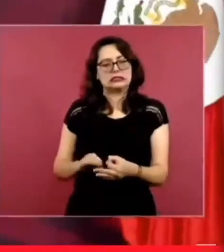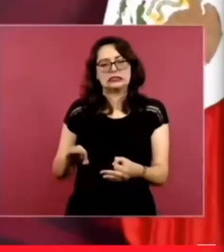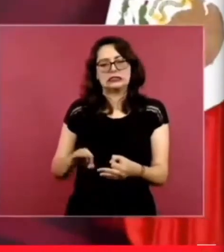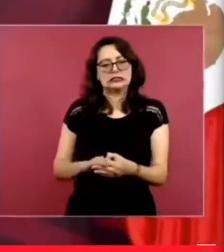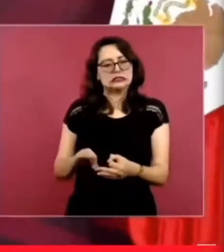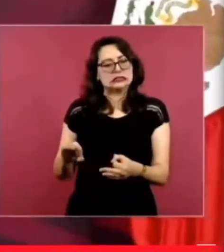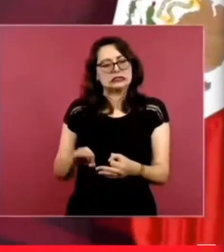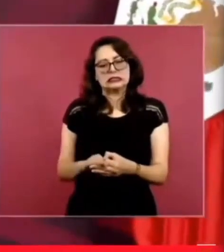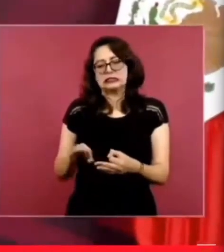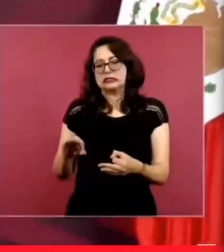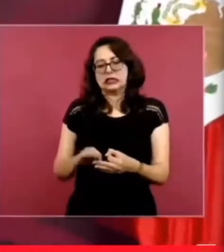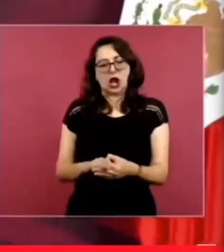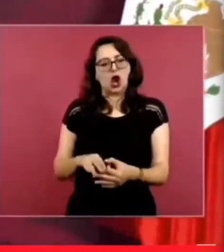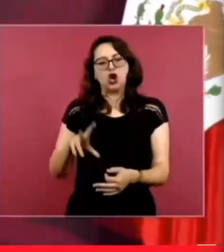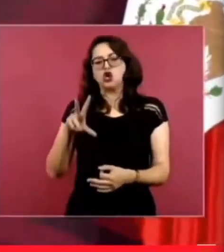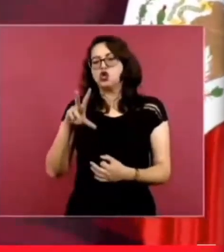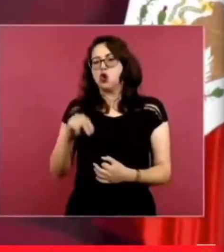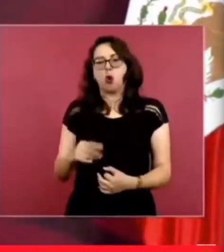no